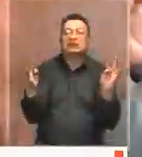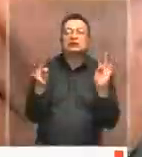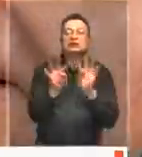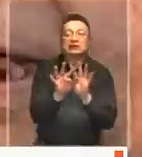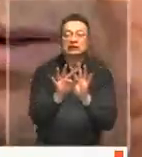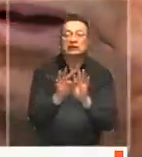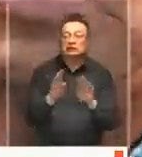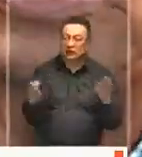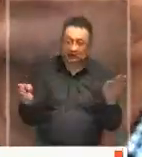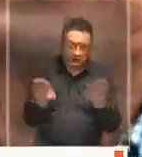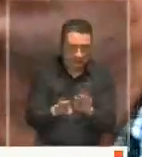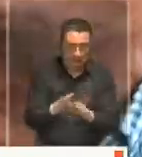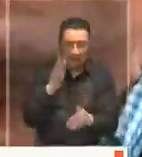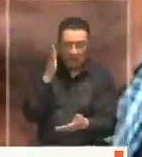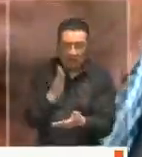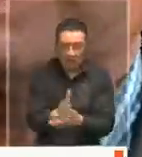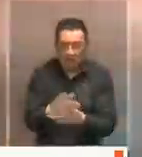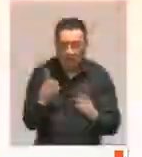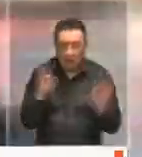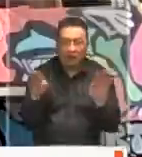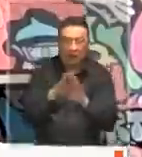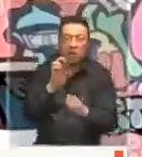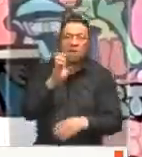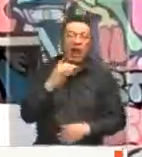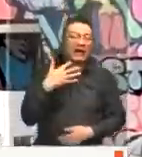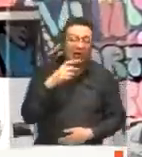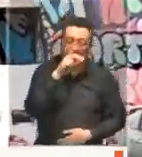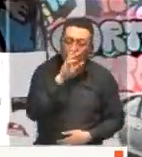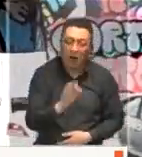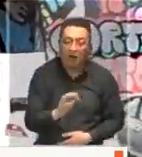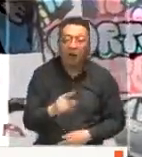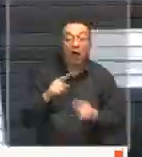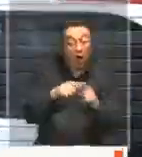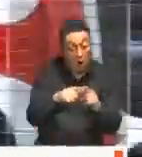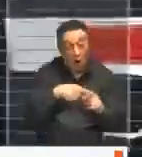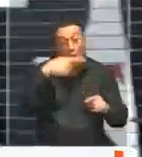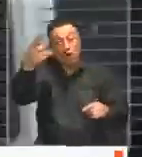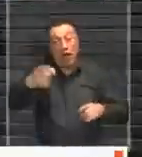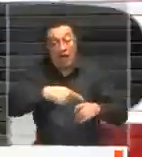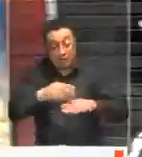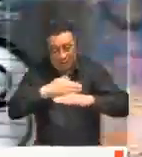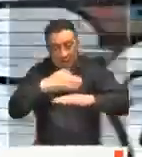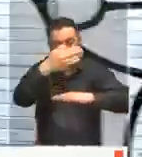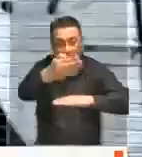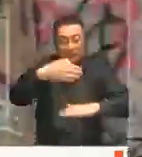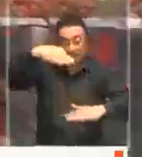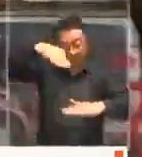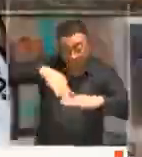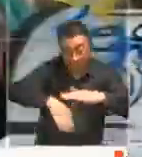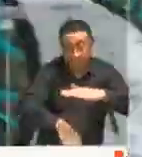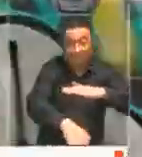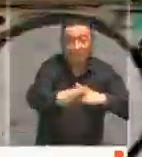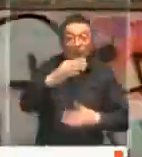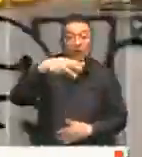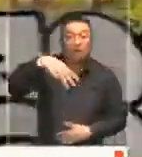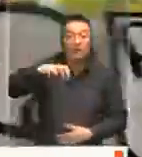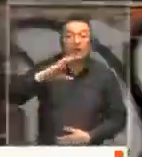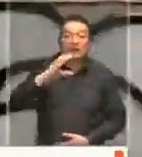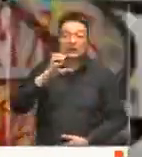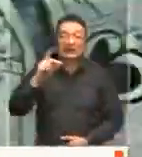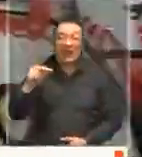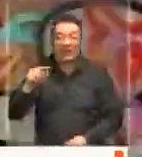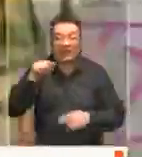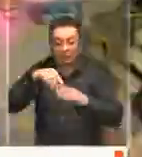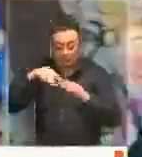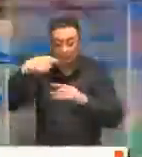o cerrar, digamos, como se cerró el parque. Ahora cruzamos al otro lado de la Alameda, bajamos por la calle Merced. Y mientras una cuadra luce